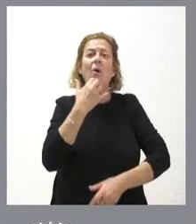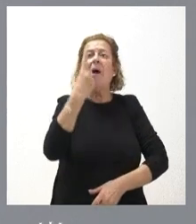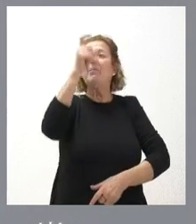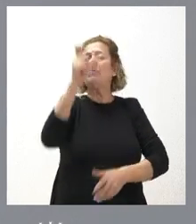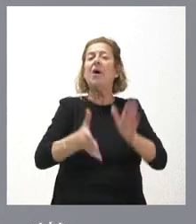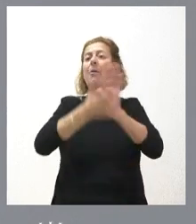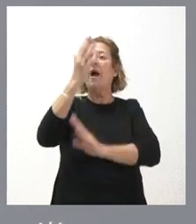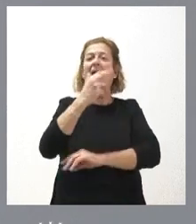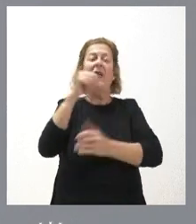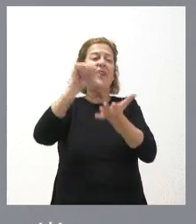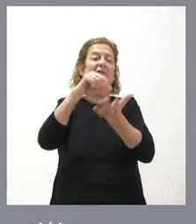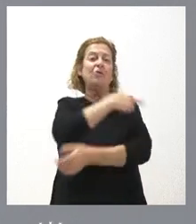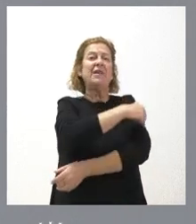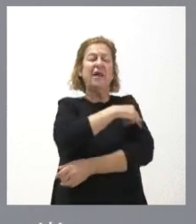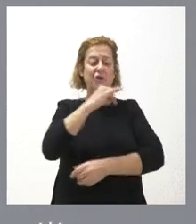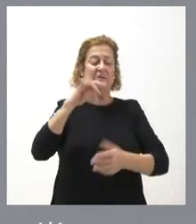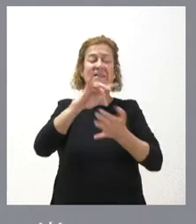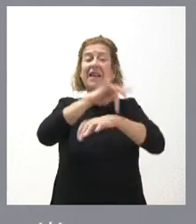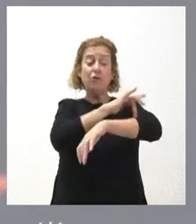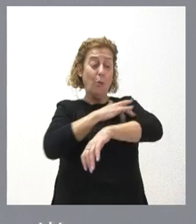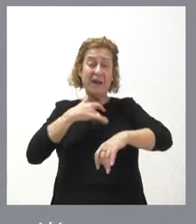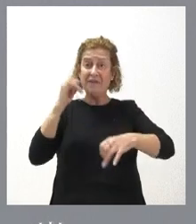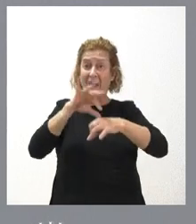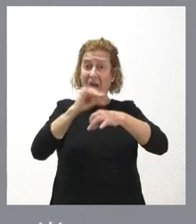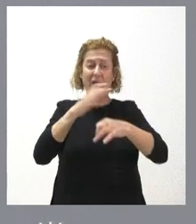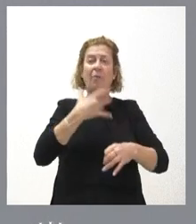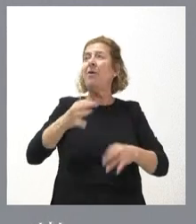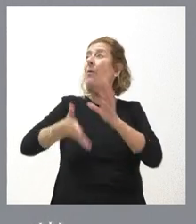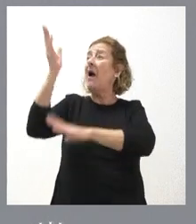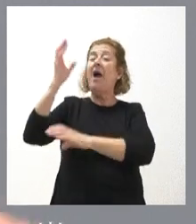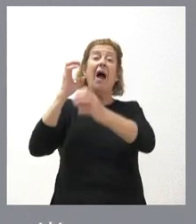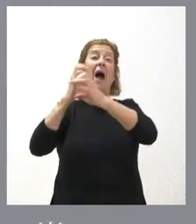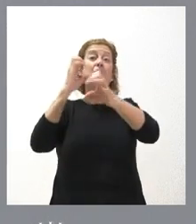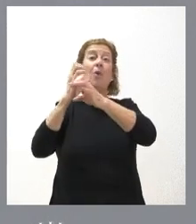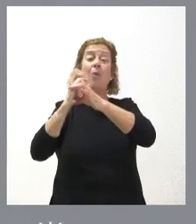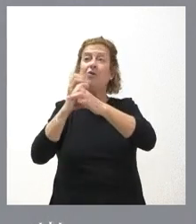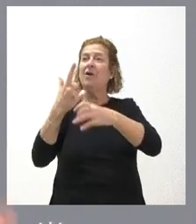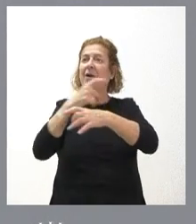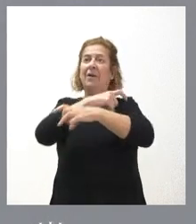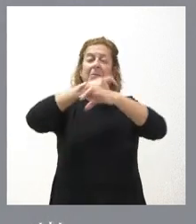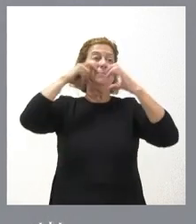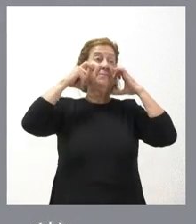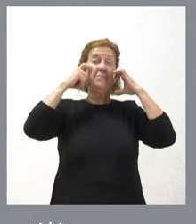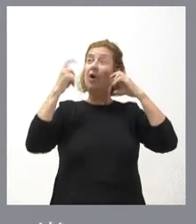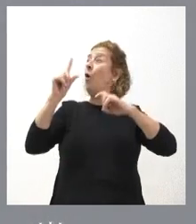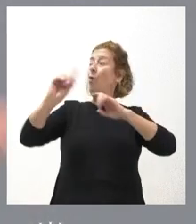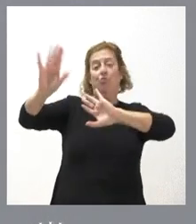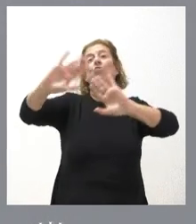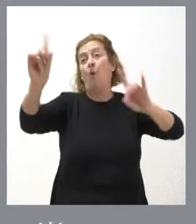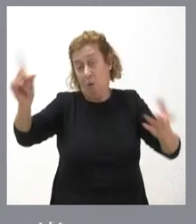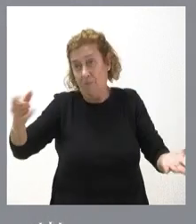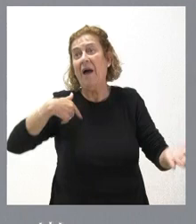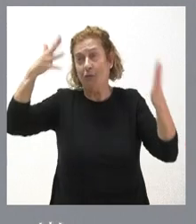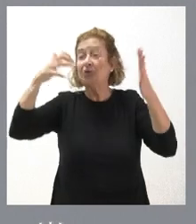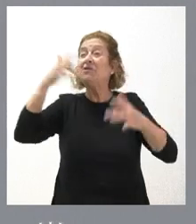sanitario y tiene síntomas de la enfermedad pues puede ir en autobús y sería bueno que no la llevara todo lo contrario nuestras recomendaciones que si tiene